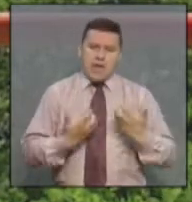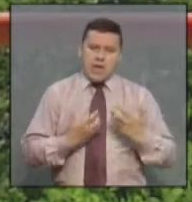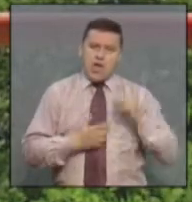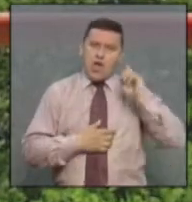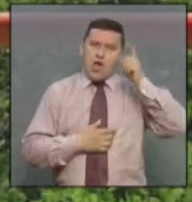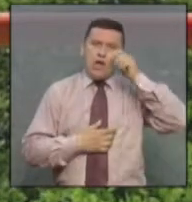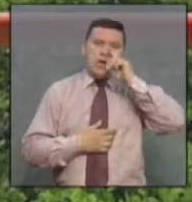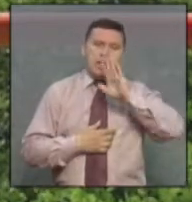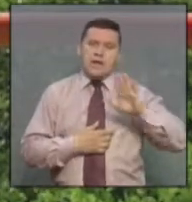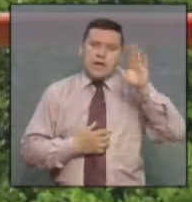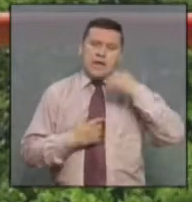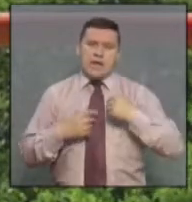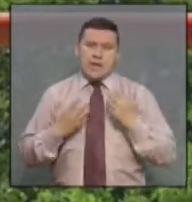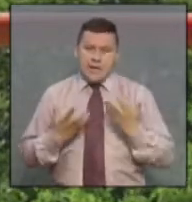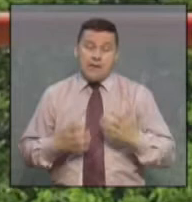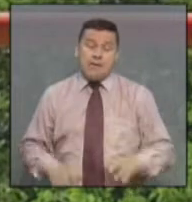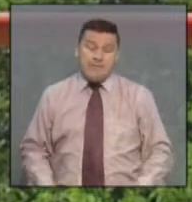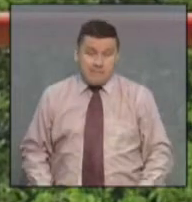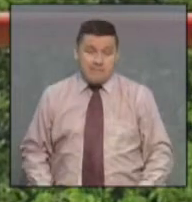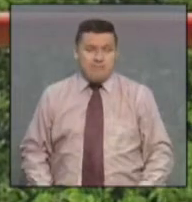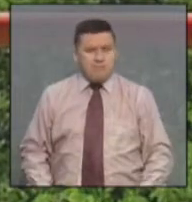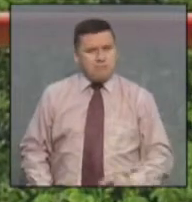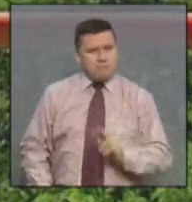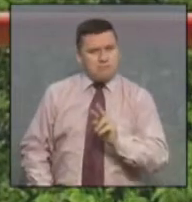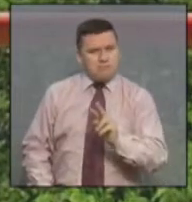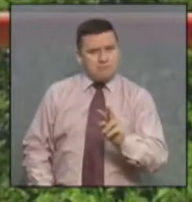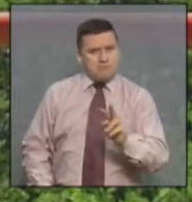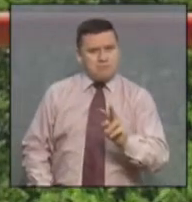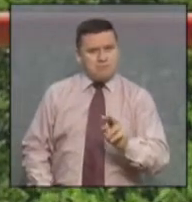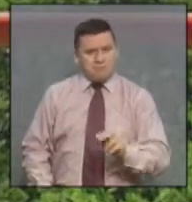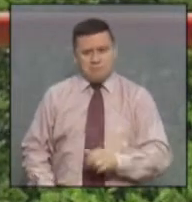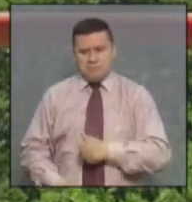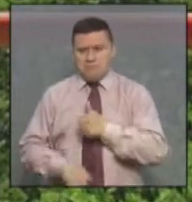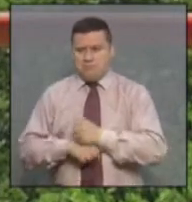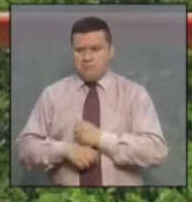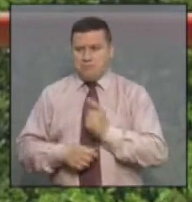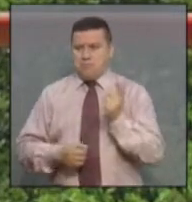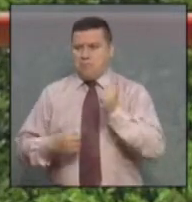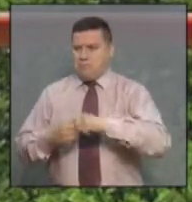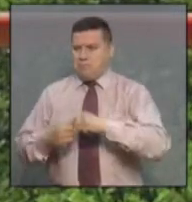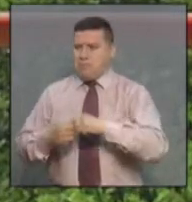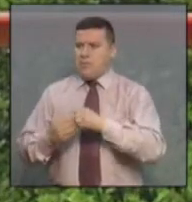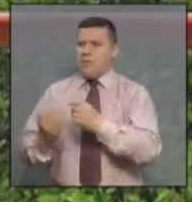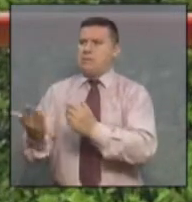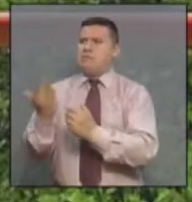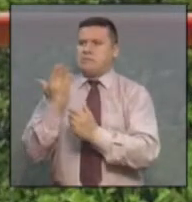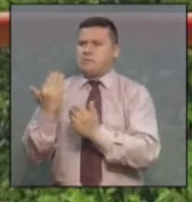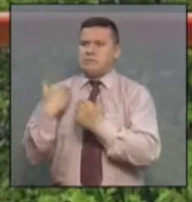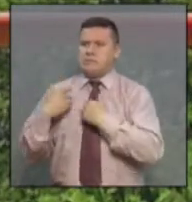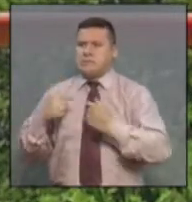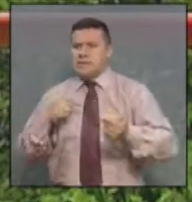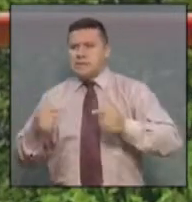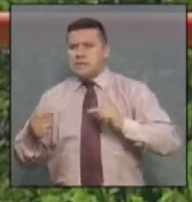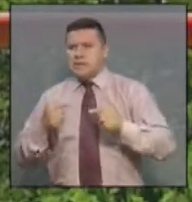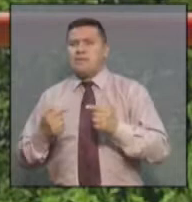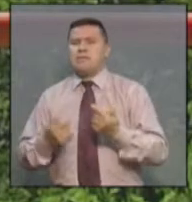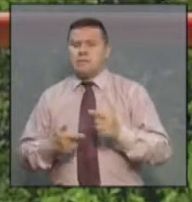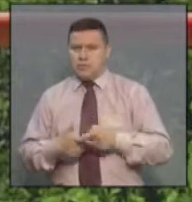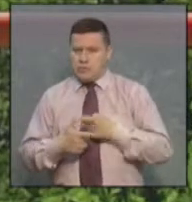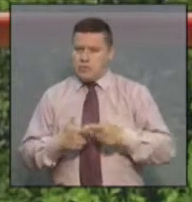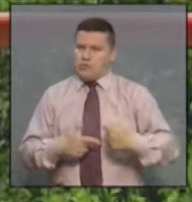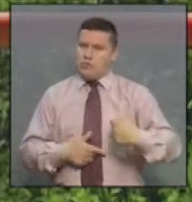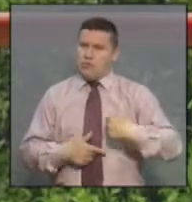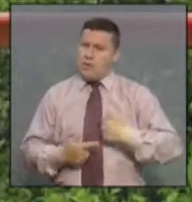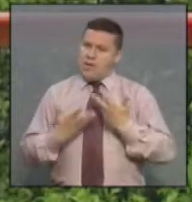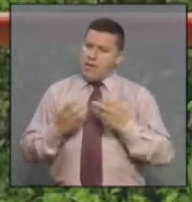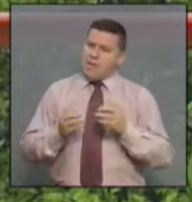en el gobierno nacional. Y cuando uno tiene esos cargos, pues obviamente se enfrenta a grandes debates. Entonces nosotros